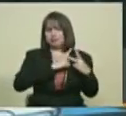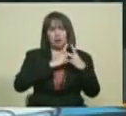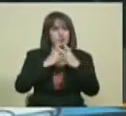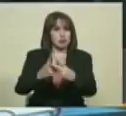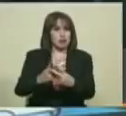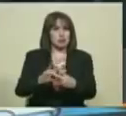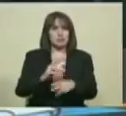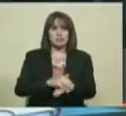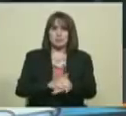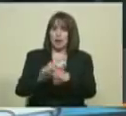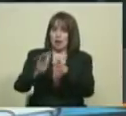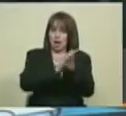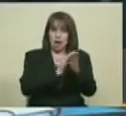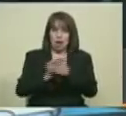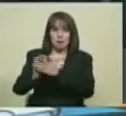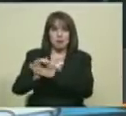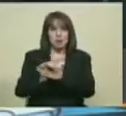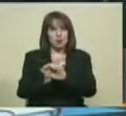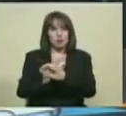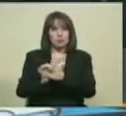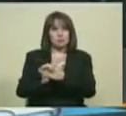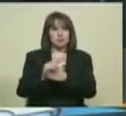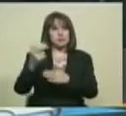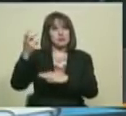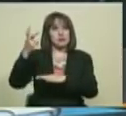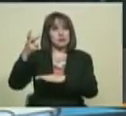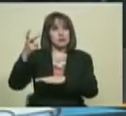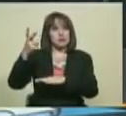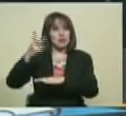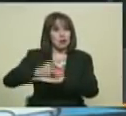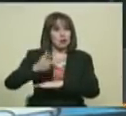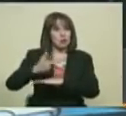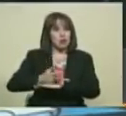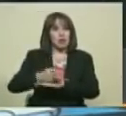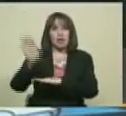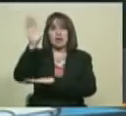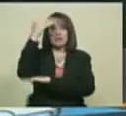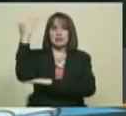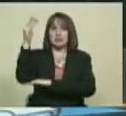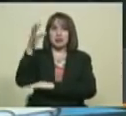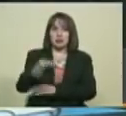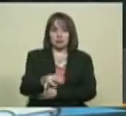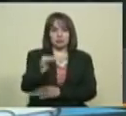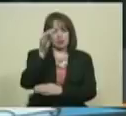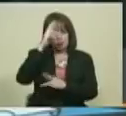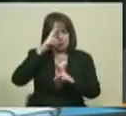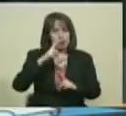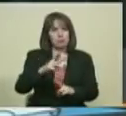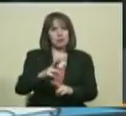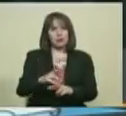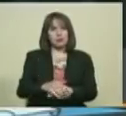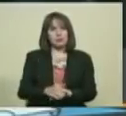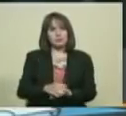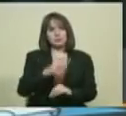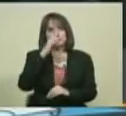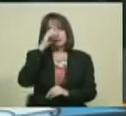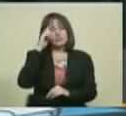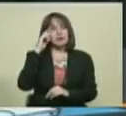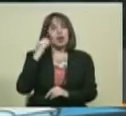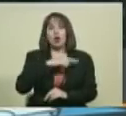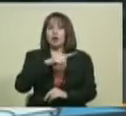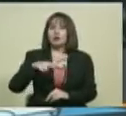querido compañero, del Uruguay. Esta bandera que está aquí, que yo la tomo con mucho respeto, nosotros la